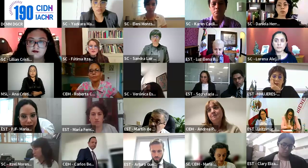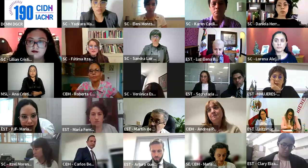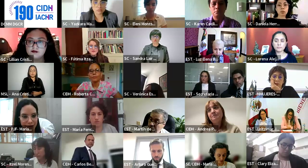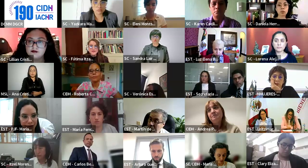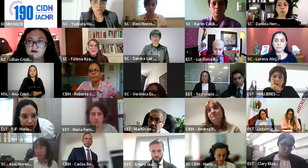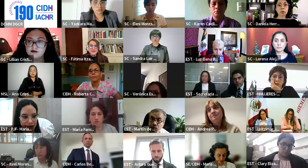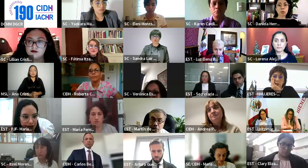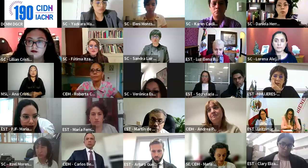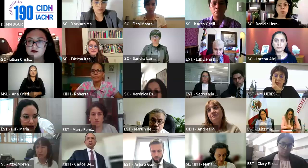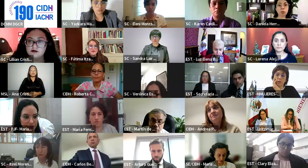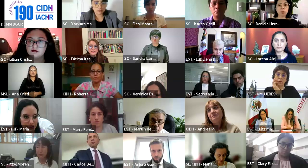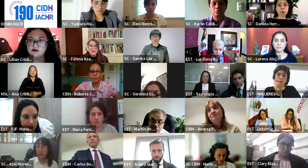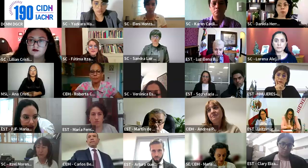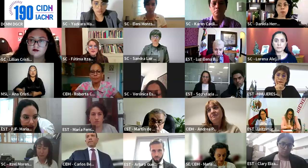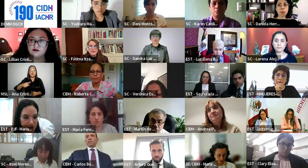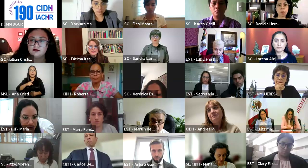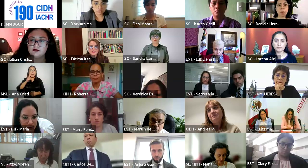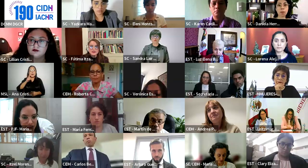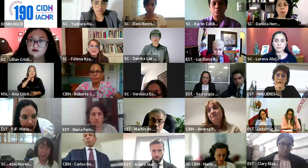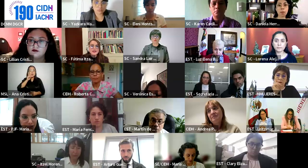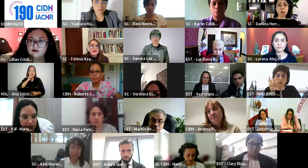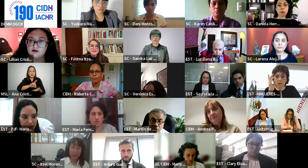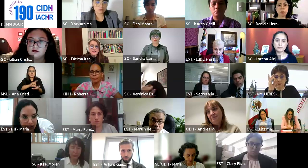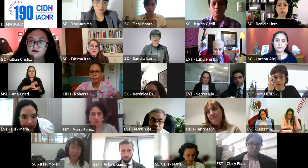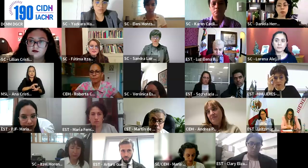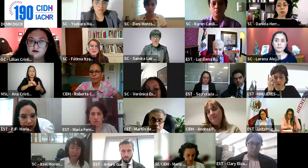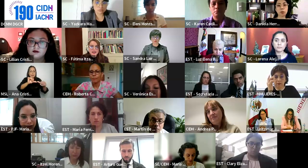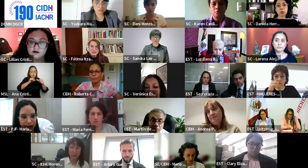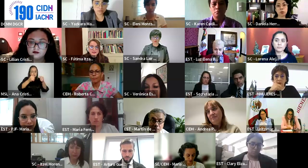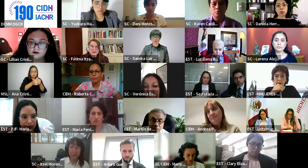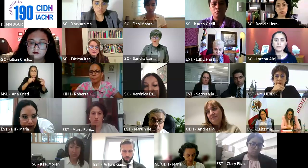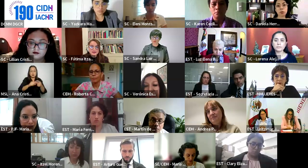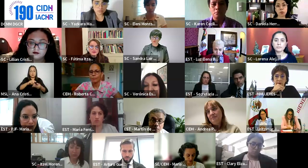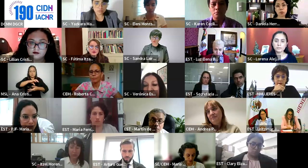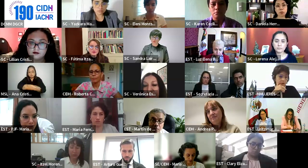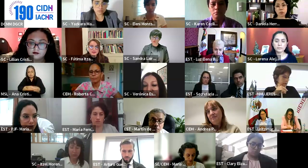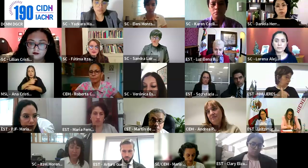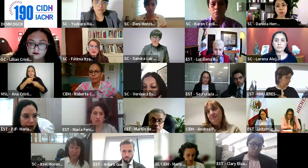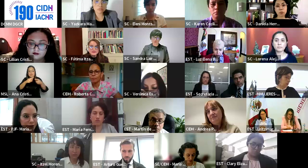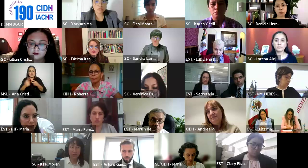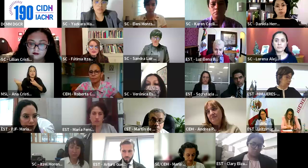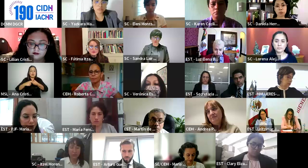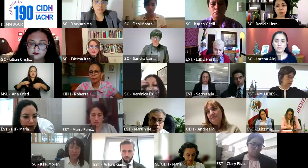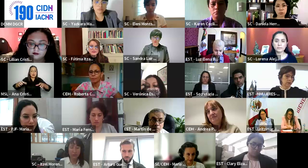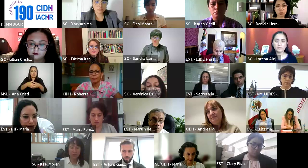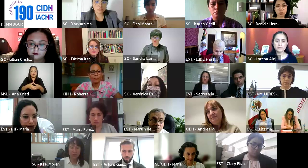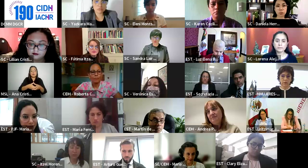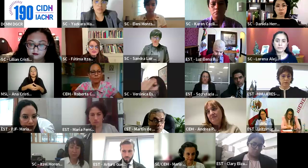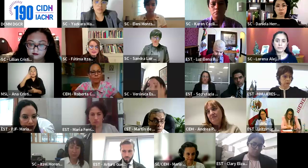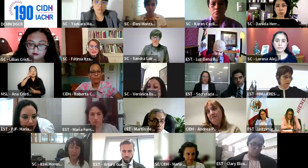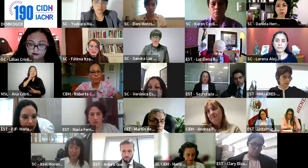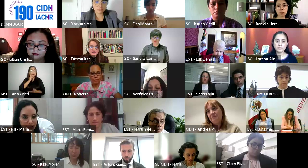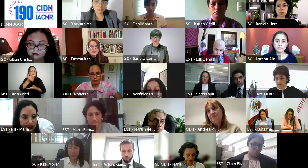Las mujeres con discapacidad, nuestras colectivas y organizaciones, así como las aliadas que integramos la comunidad de aprendizaje entre mujeres